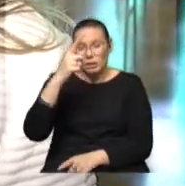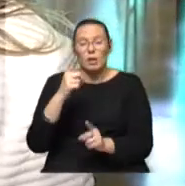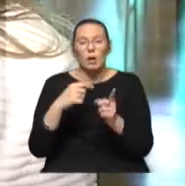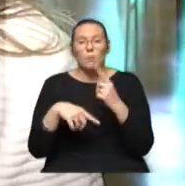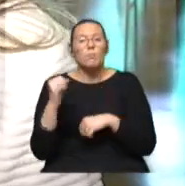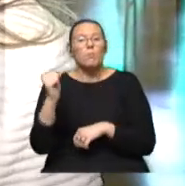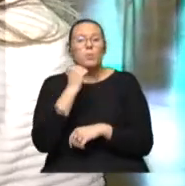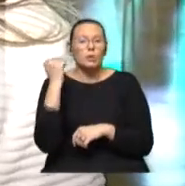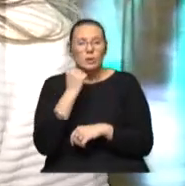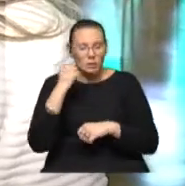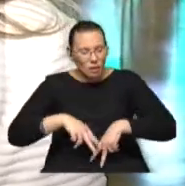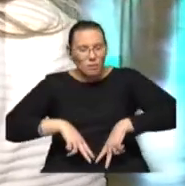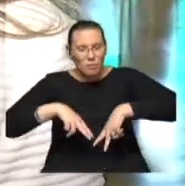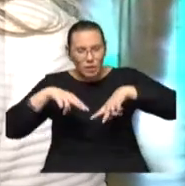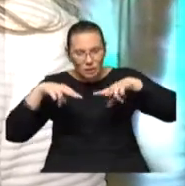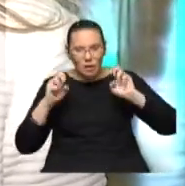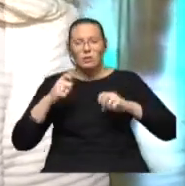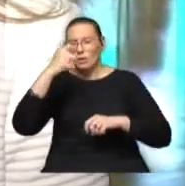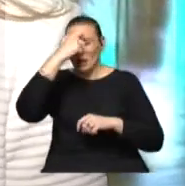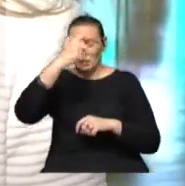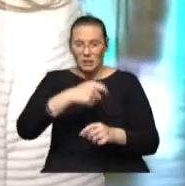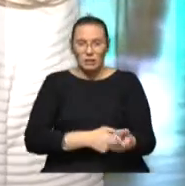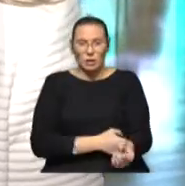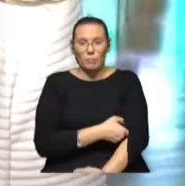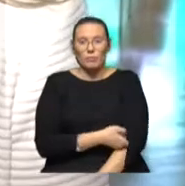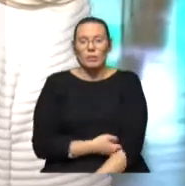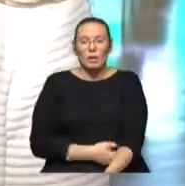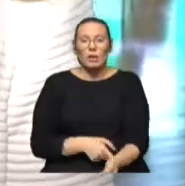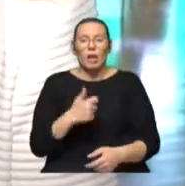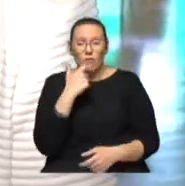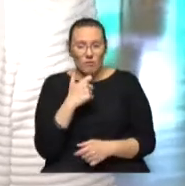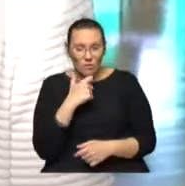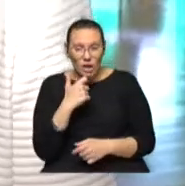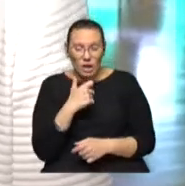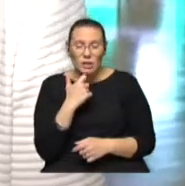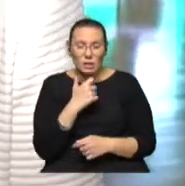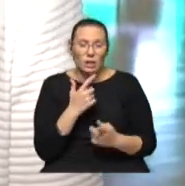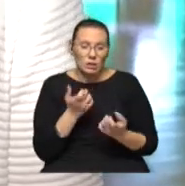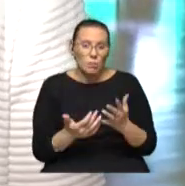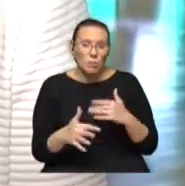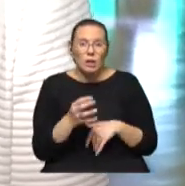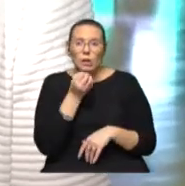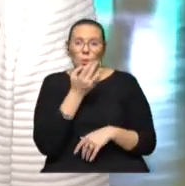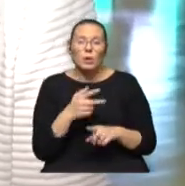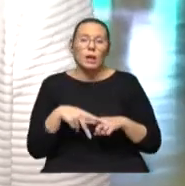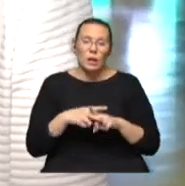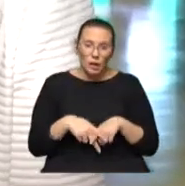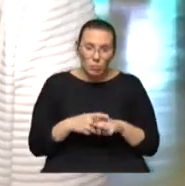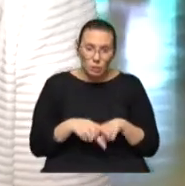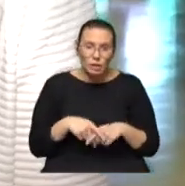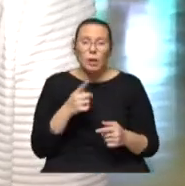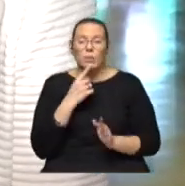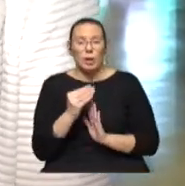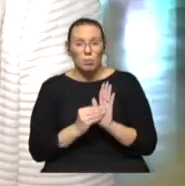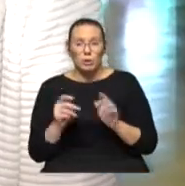en la importancia de la investigación y de la ciencia, que tanta falta nos ha hecho, tan buena herramienta ha sido para las